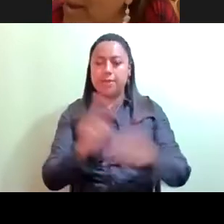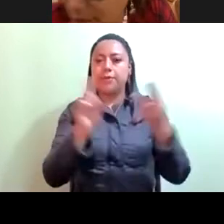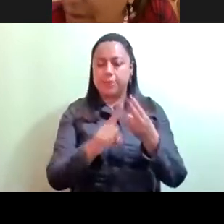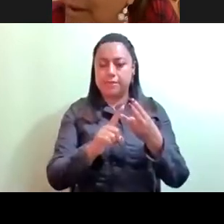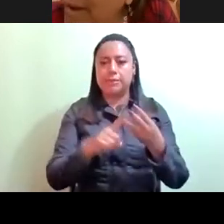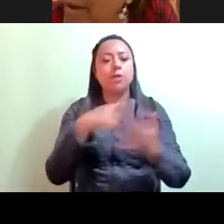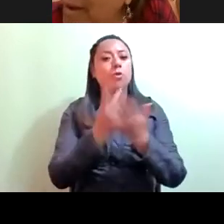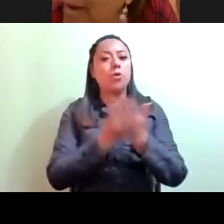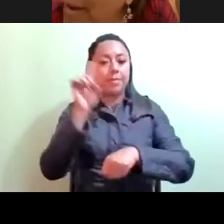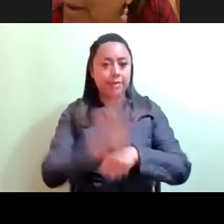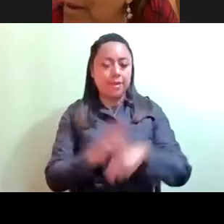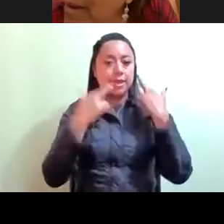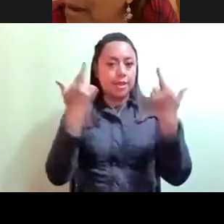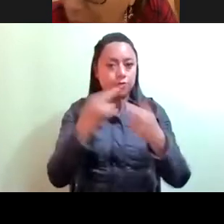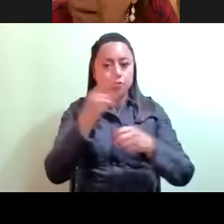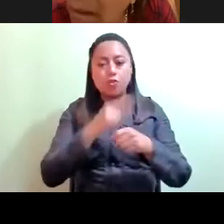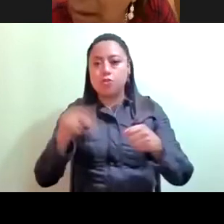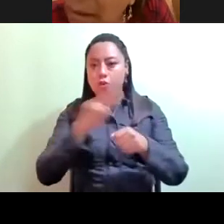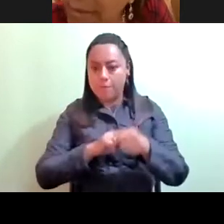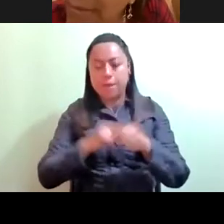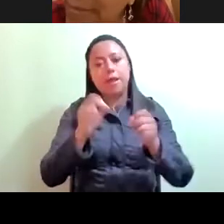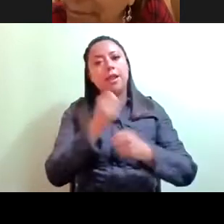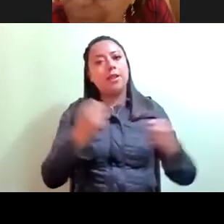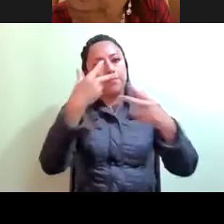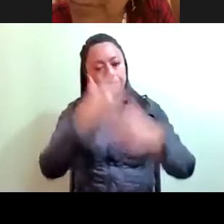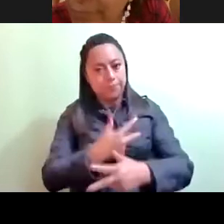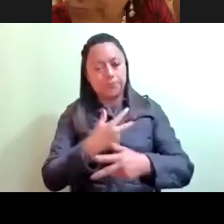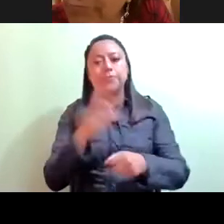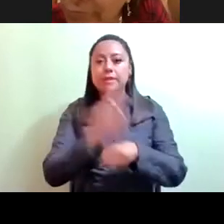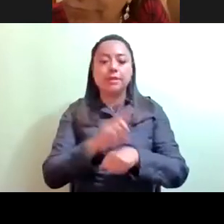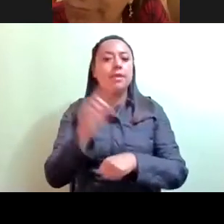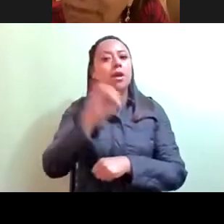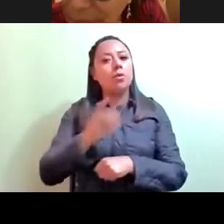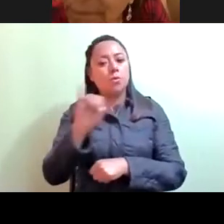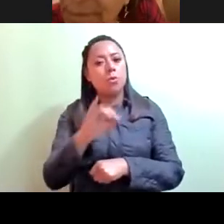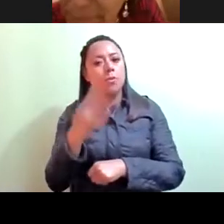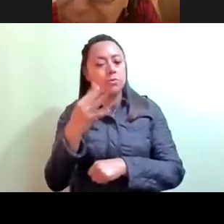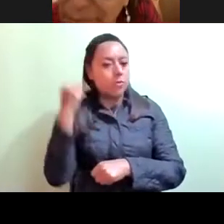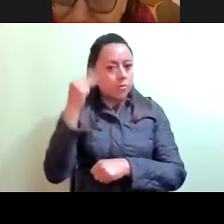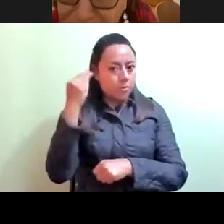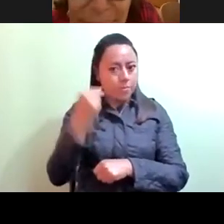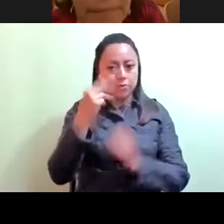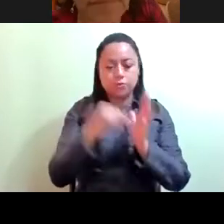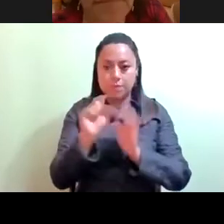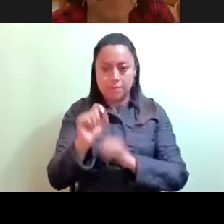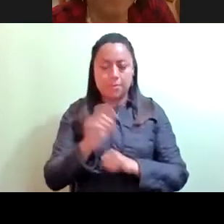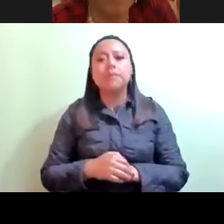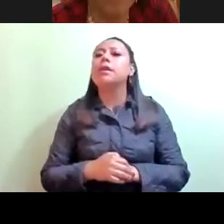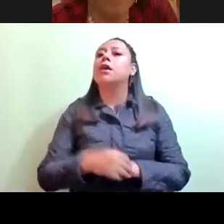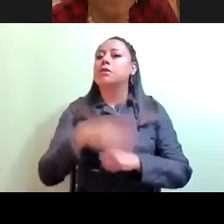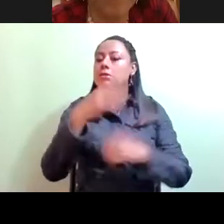ordinaria vía remota del jueves 4 de marzo del año en curso. Cuatro, asuntos generales. Cinco, clausura.